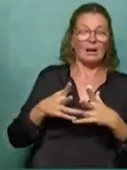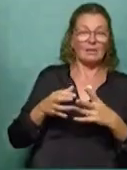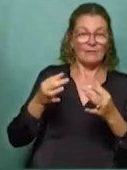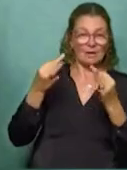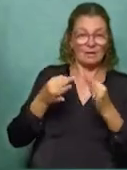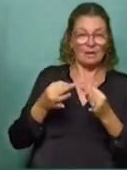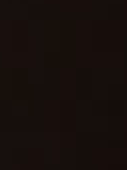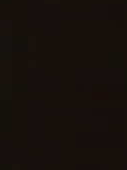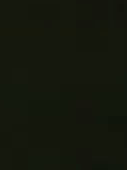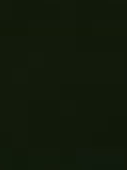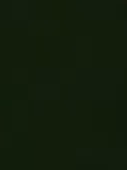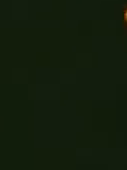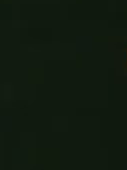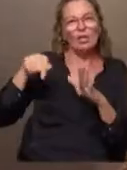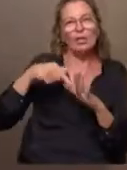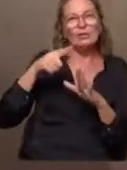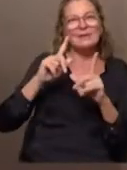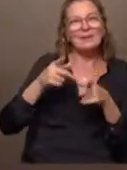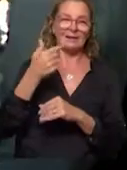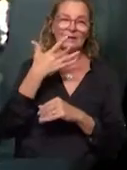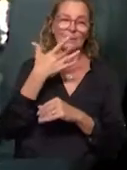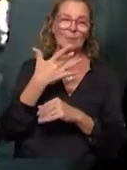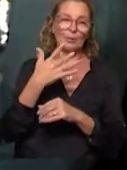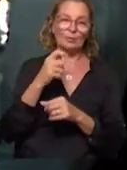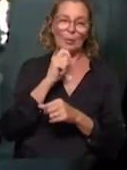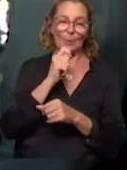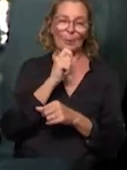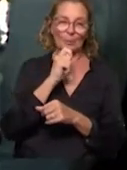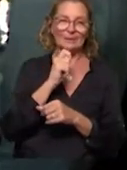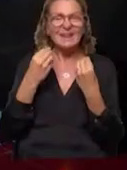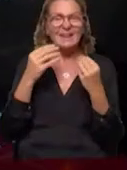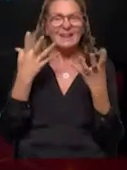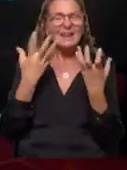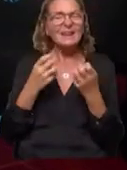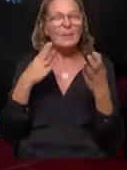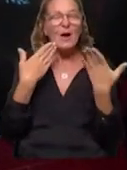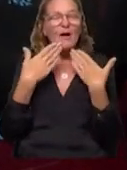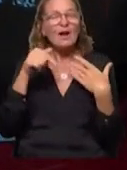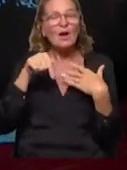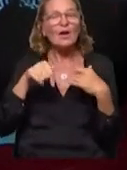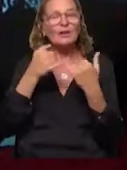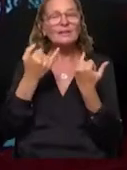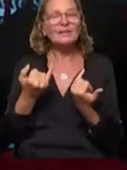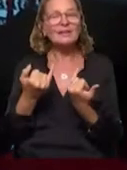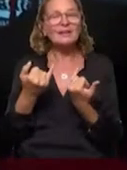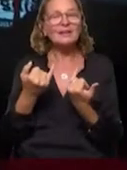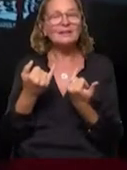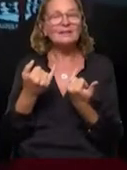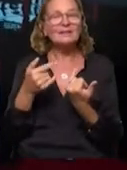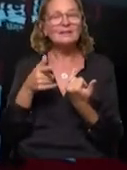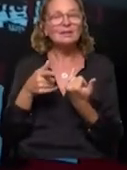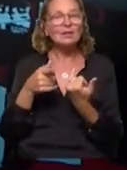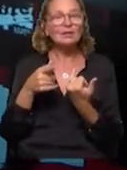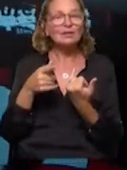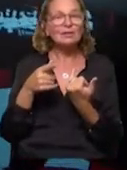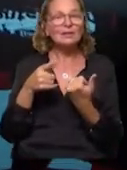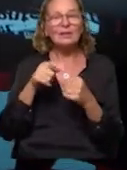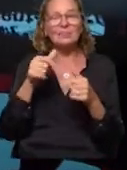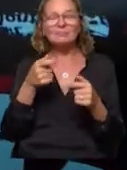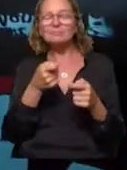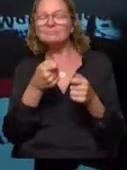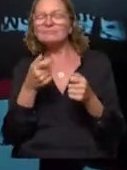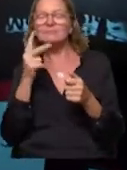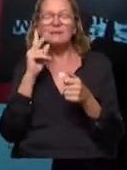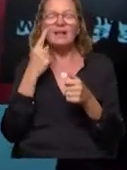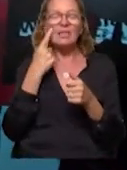ciudad con entrevistas, música, móviles y encares temáticos. Mirá Montevideo, nueva temporada, nuevo